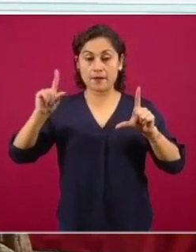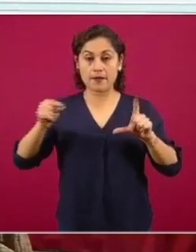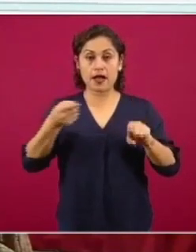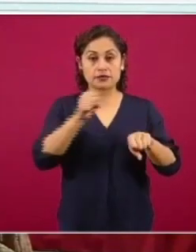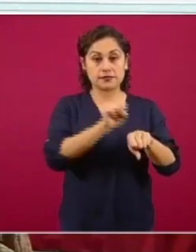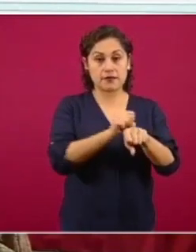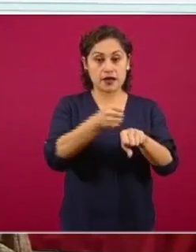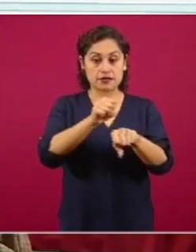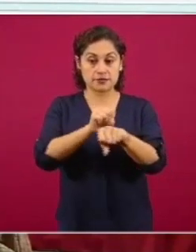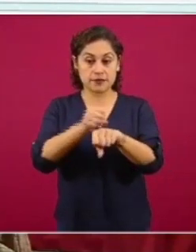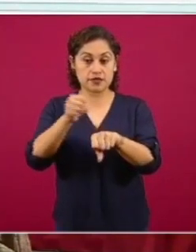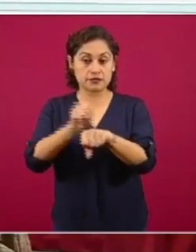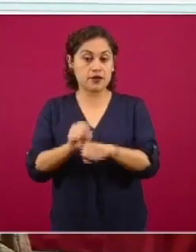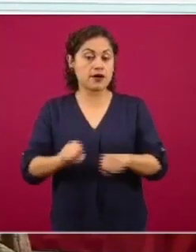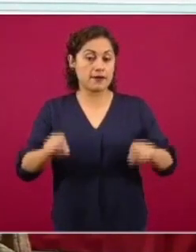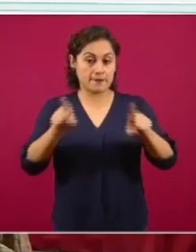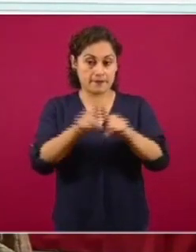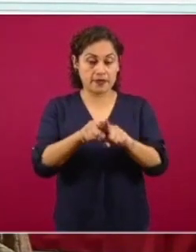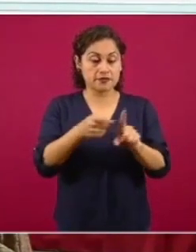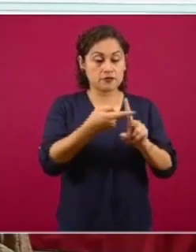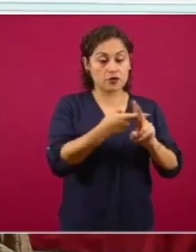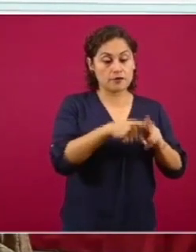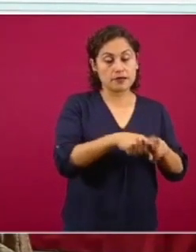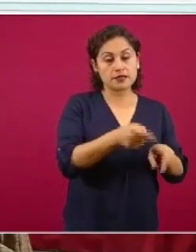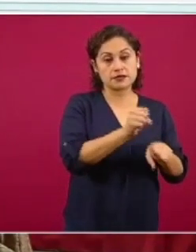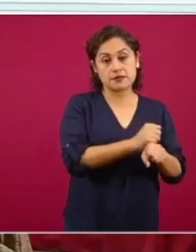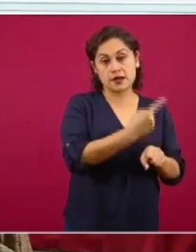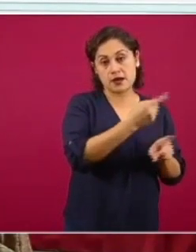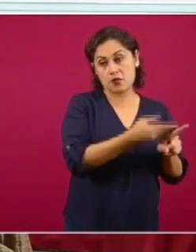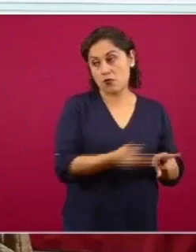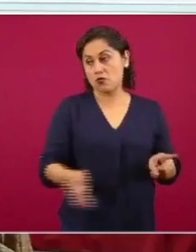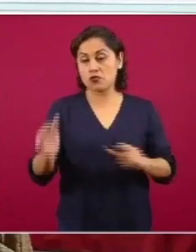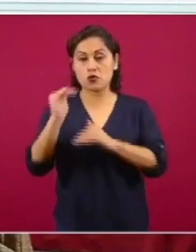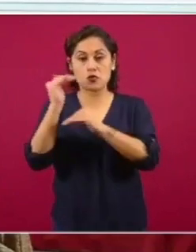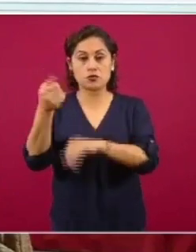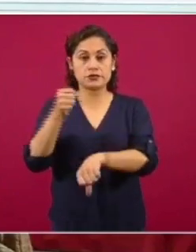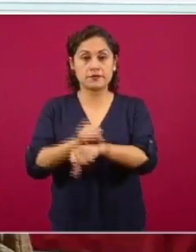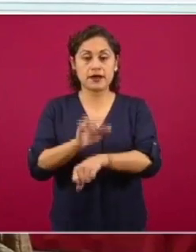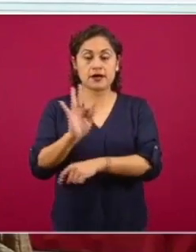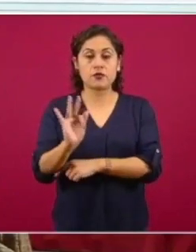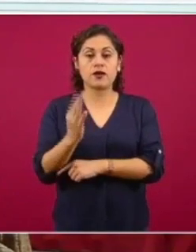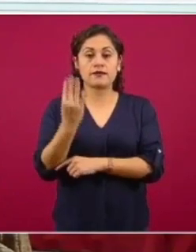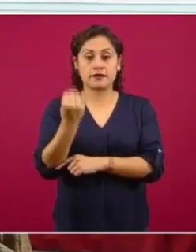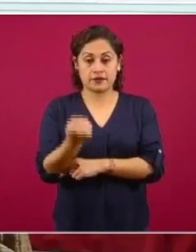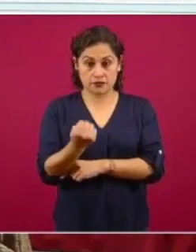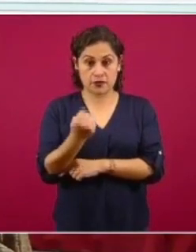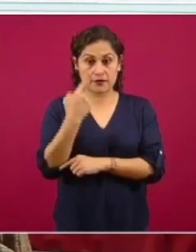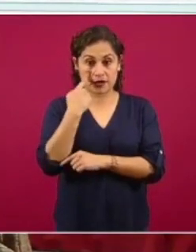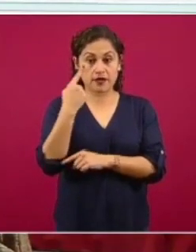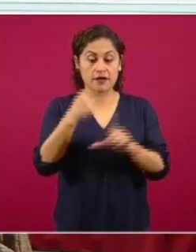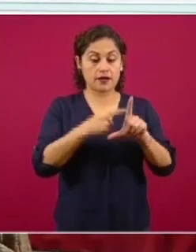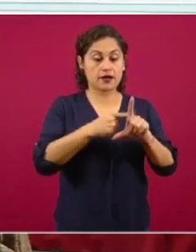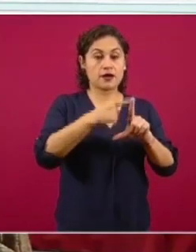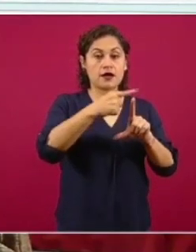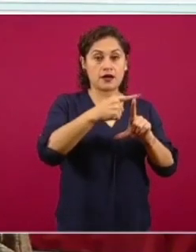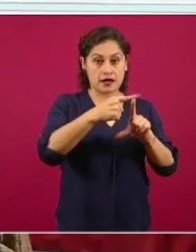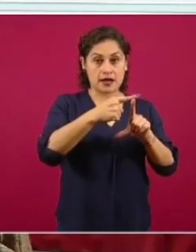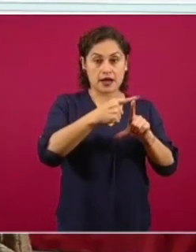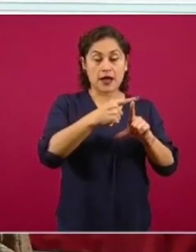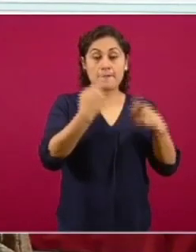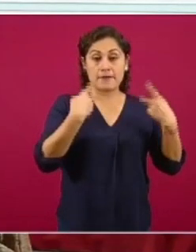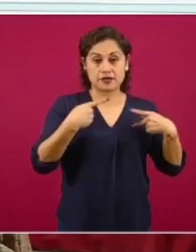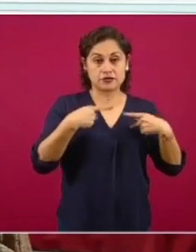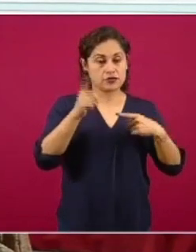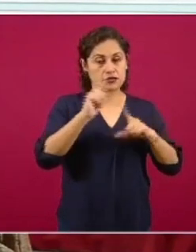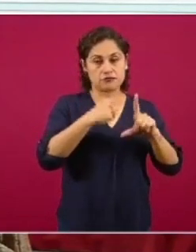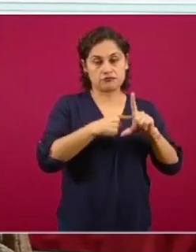semanas y es muy similar. Tenemos desde la semana 1 hasta la 49 y aquí tenemos la magnitud. En vez de los casos, ahora